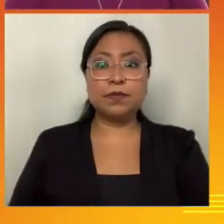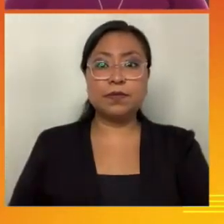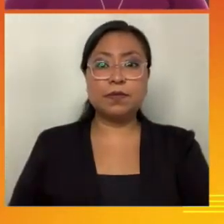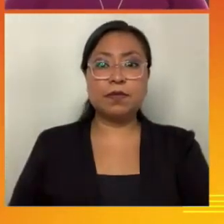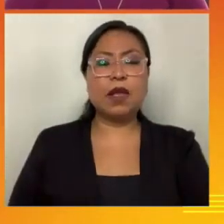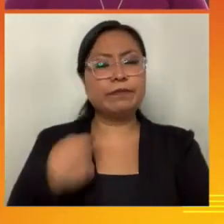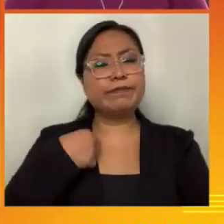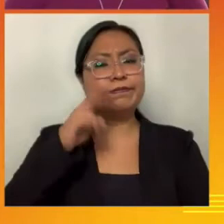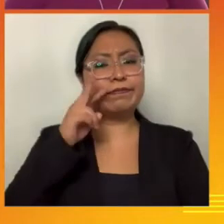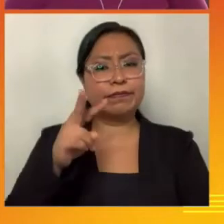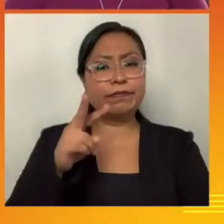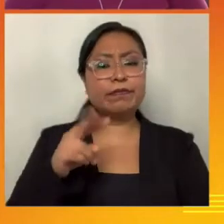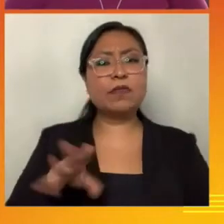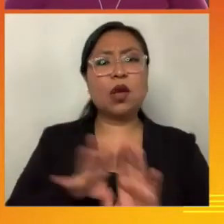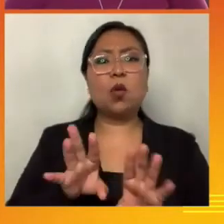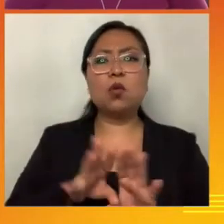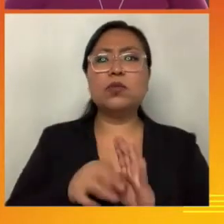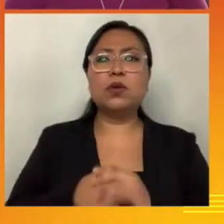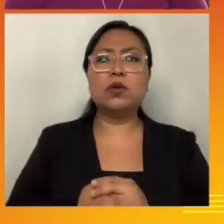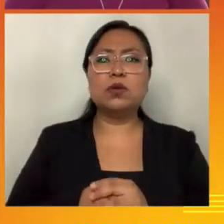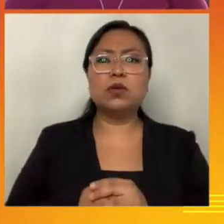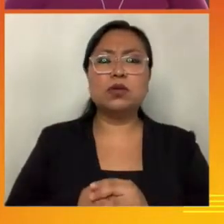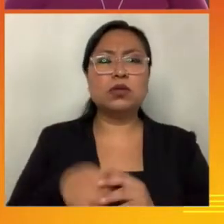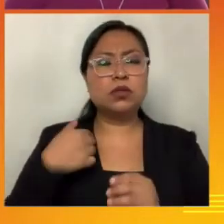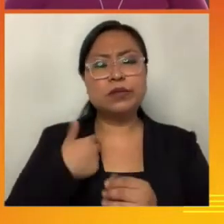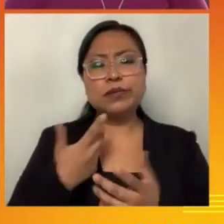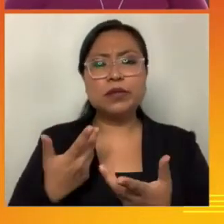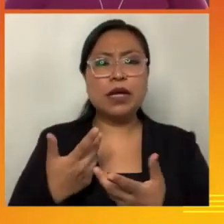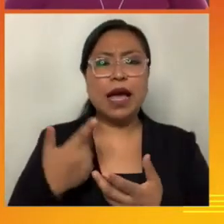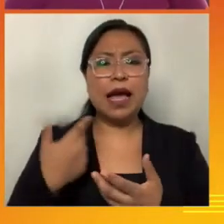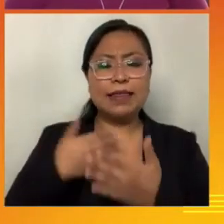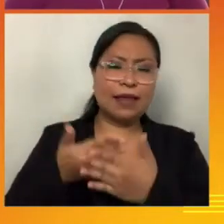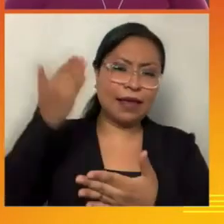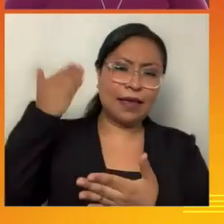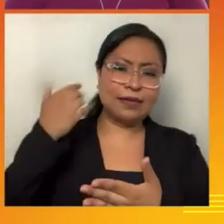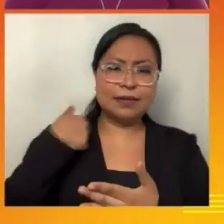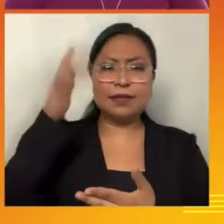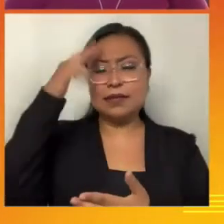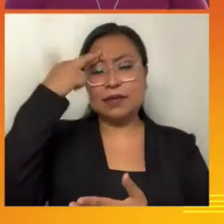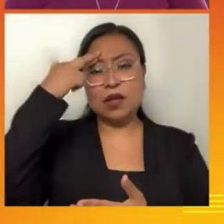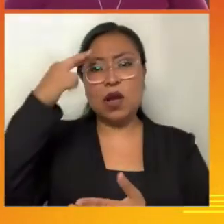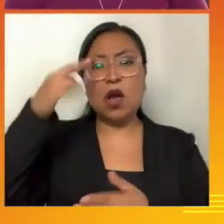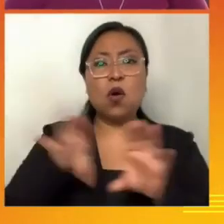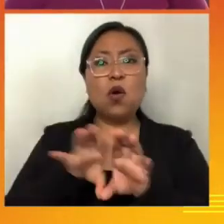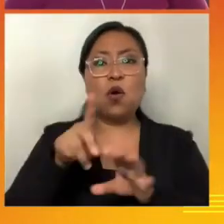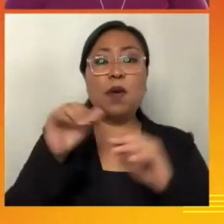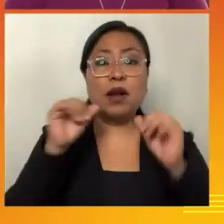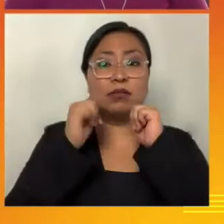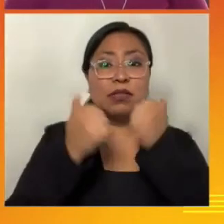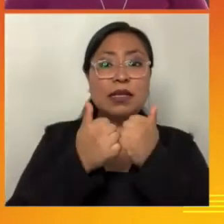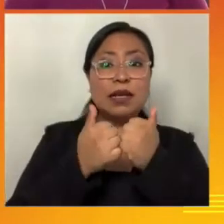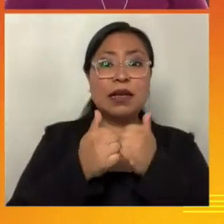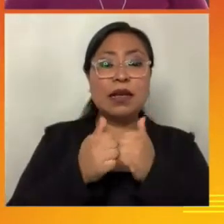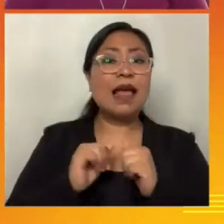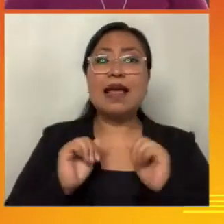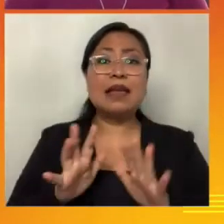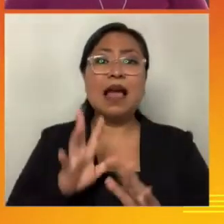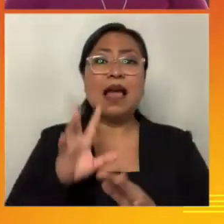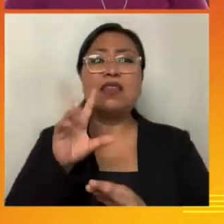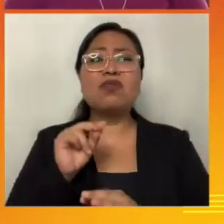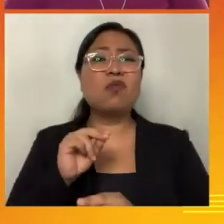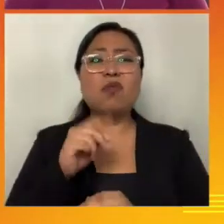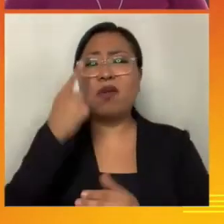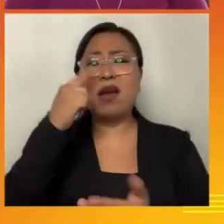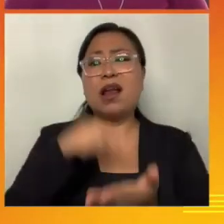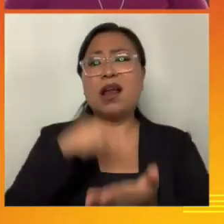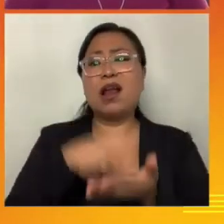encontrando una tendencia unos años atrás en que las organizaciones ya no veían tanto la utilidad de tener